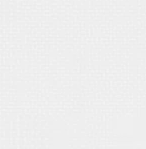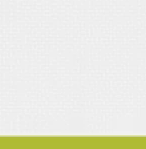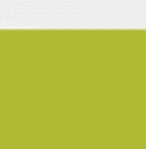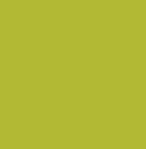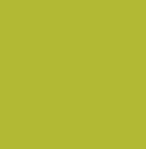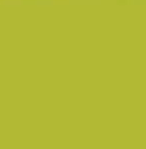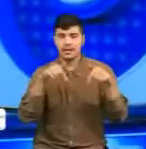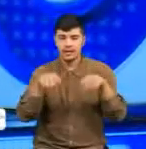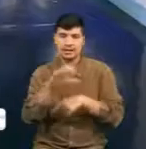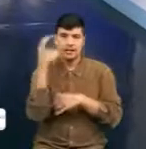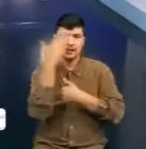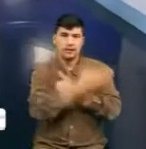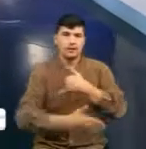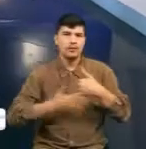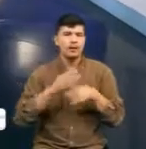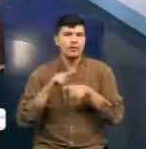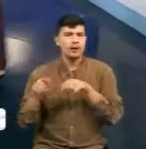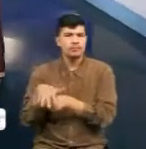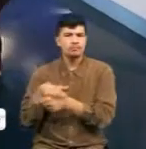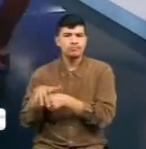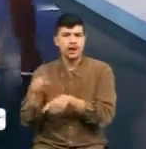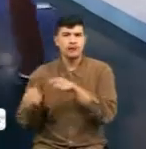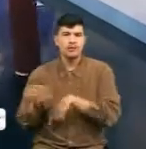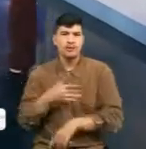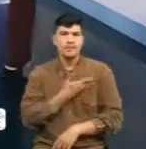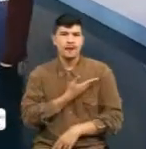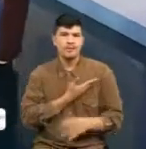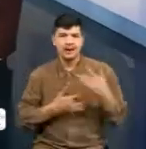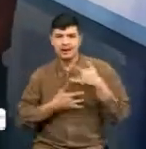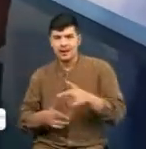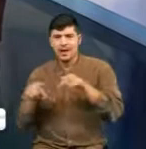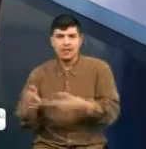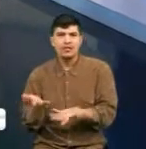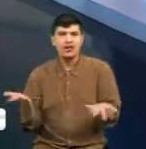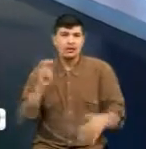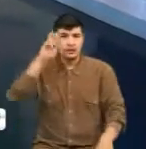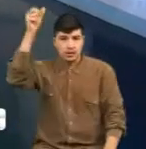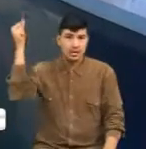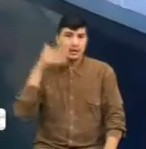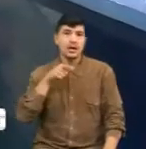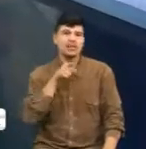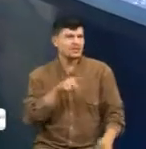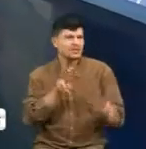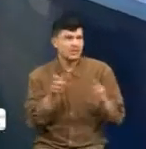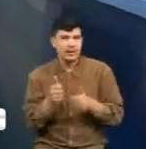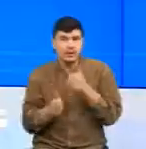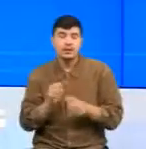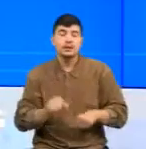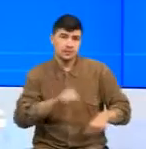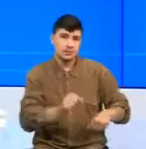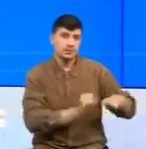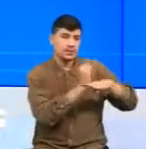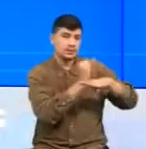canaltro.com. Pero se presenta una situación con las madres comunitarias precisamente en norte de Santander. ¿De qué se trata? Efectivamente, el Instituto Colombiano